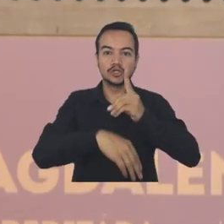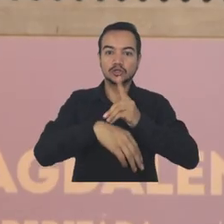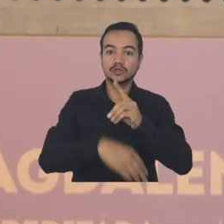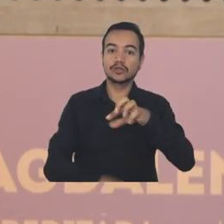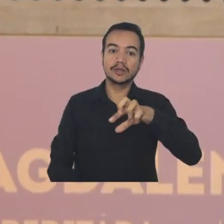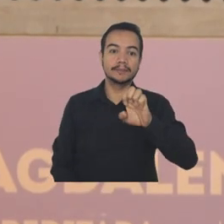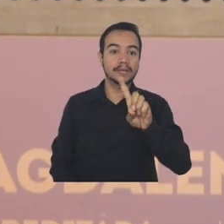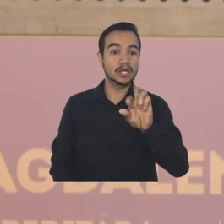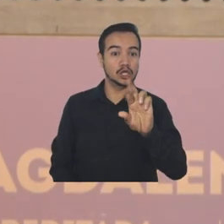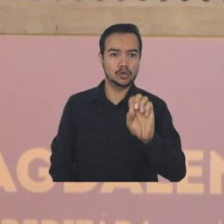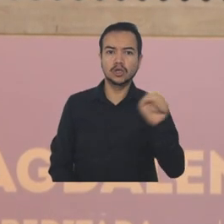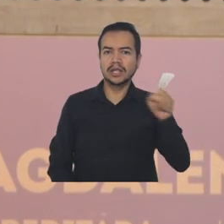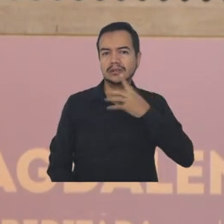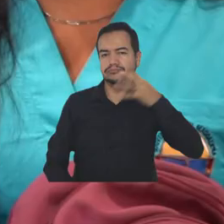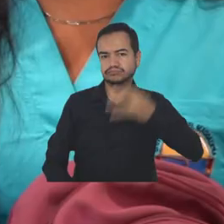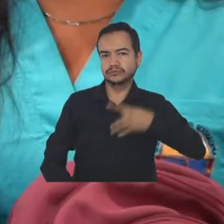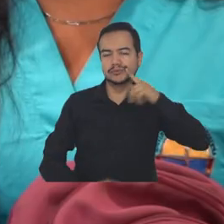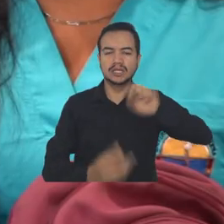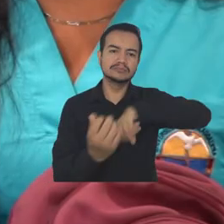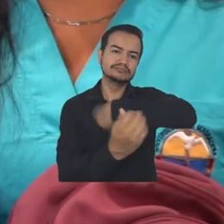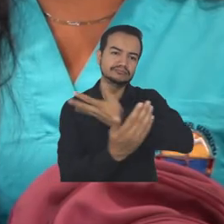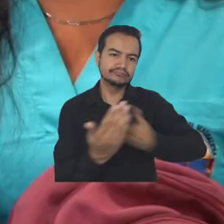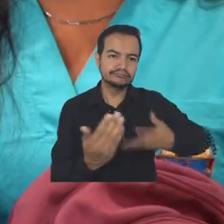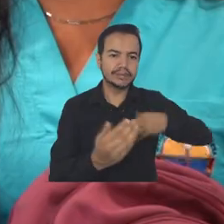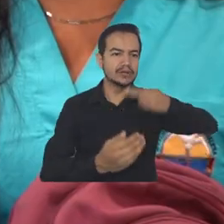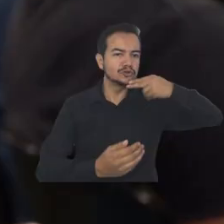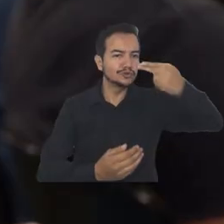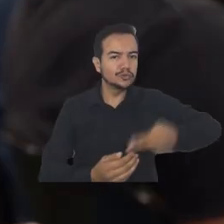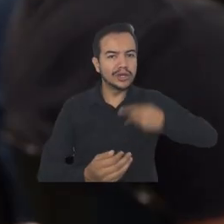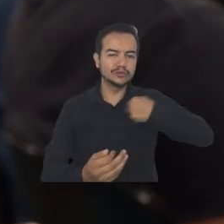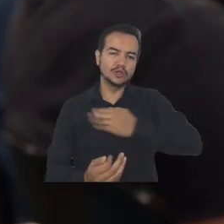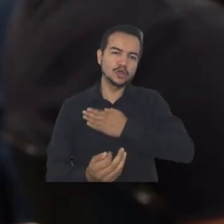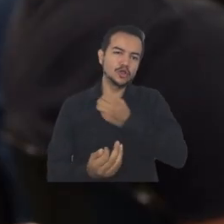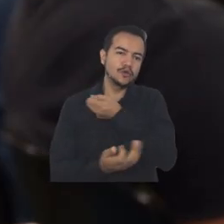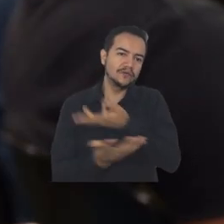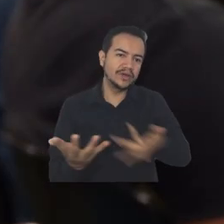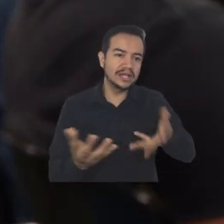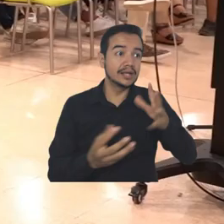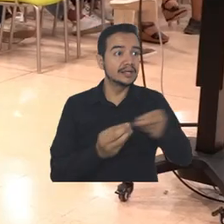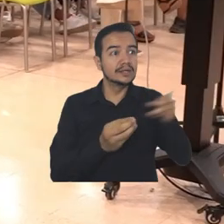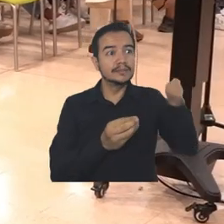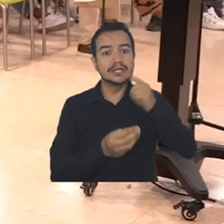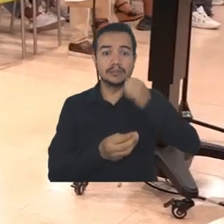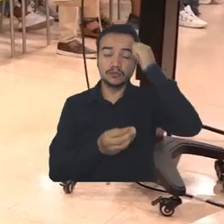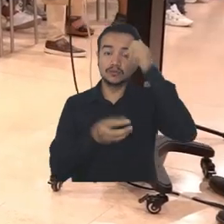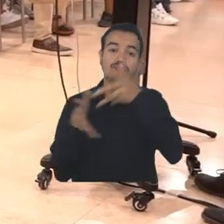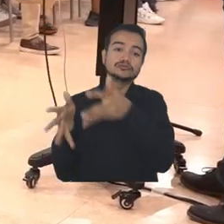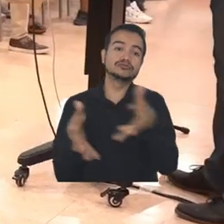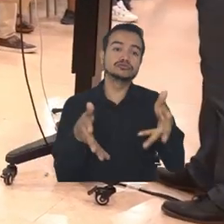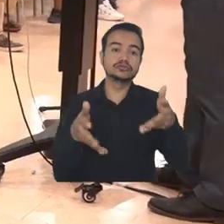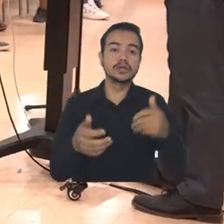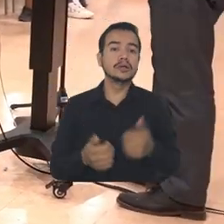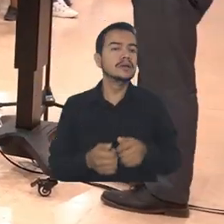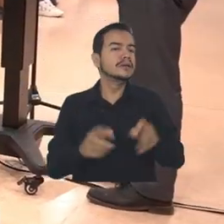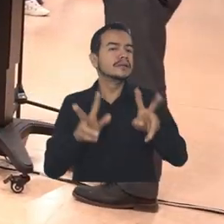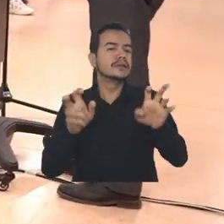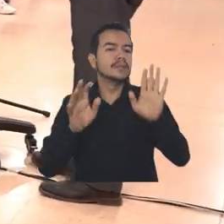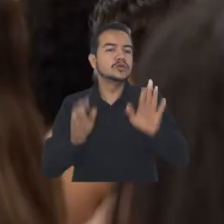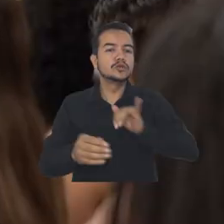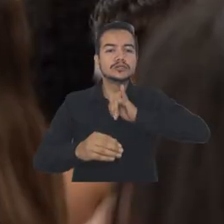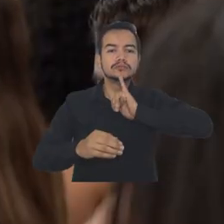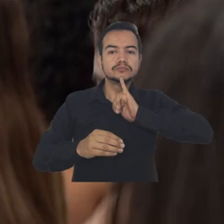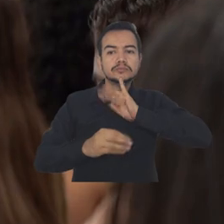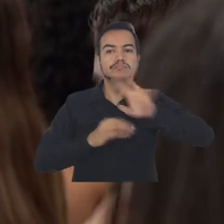Vaquero Másmela, autor de poesía, cuentos y novelas, docente escolar de español y literatura y universitario en las áreas de